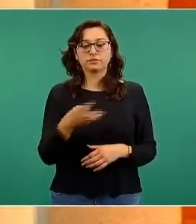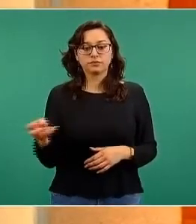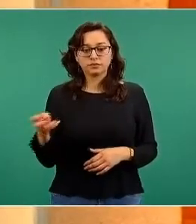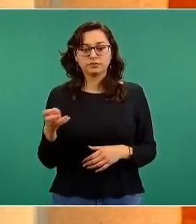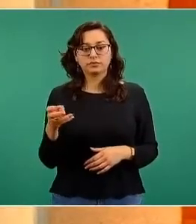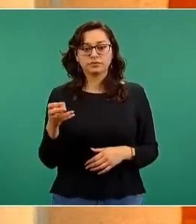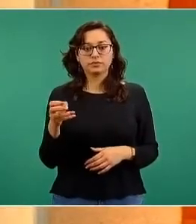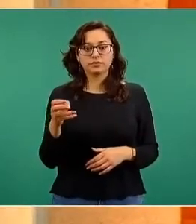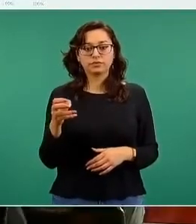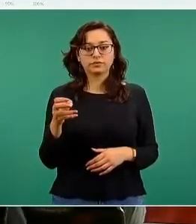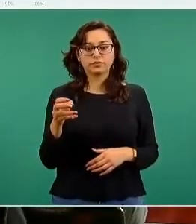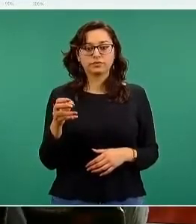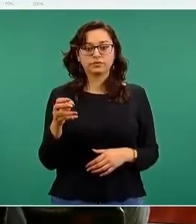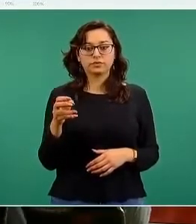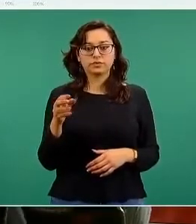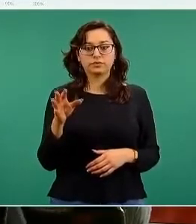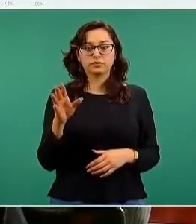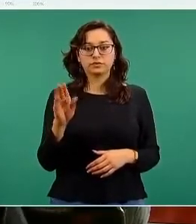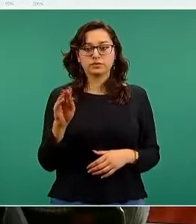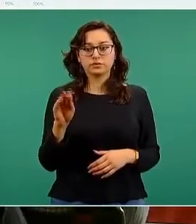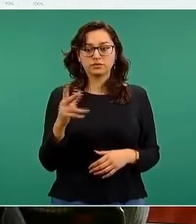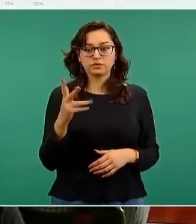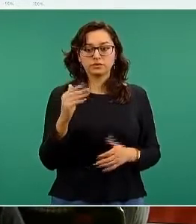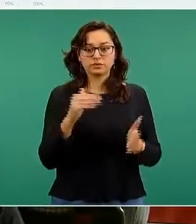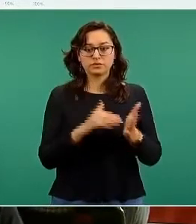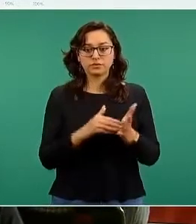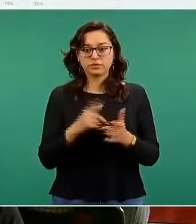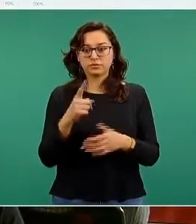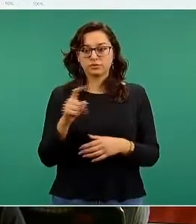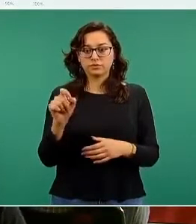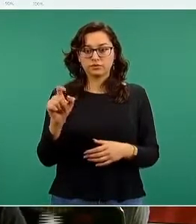498,122 hemos logrado tener